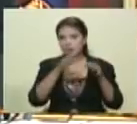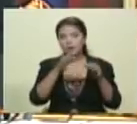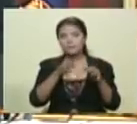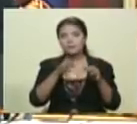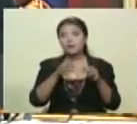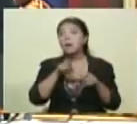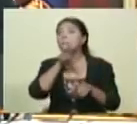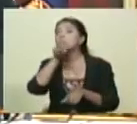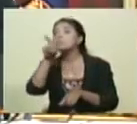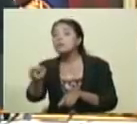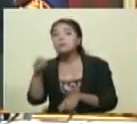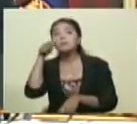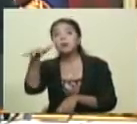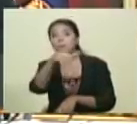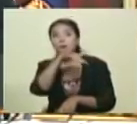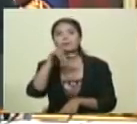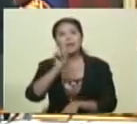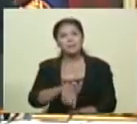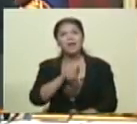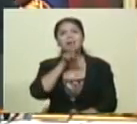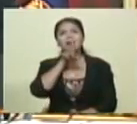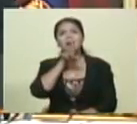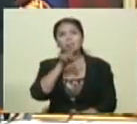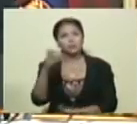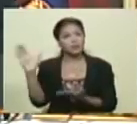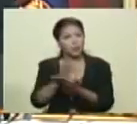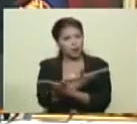Referéndum consultivo, incluyendo un referéndum revocatorio.